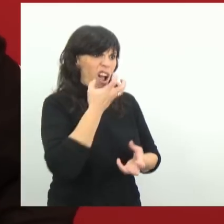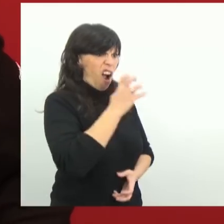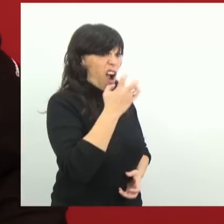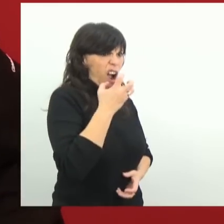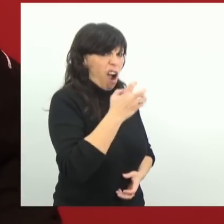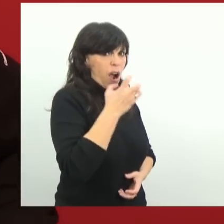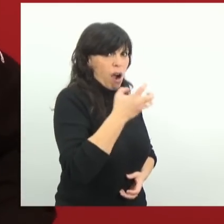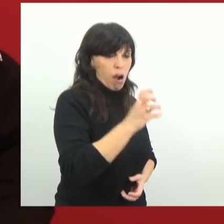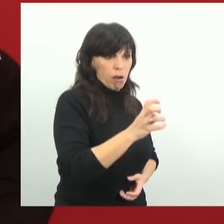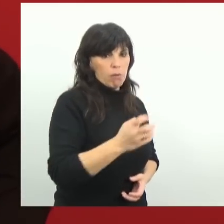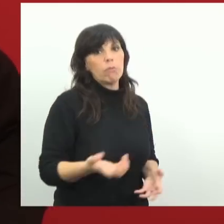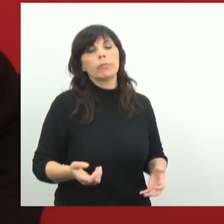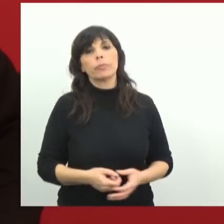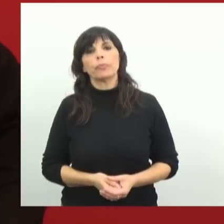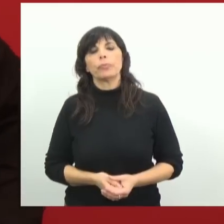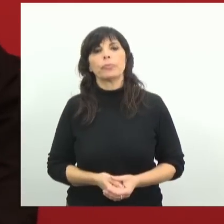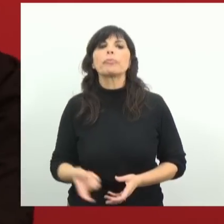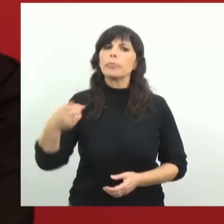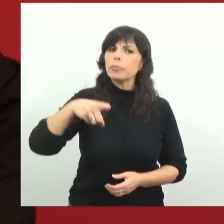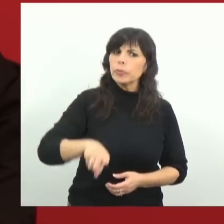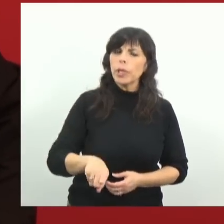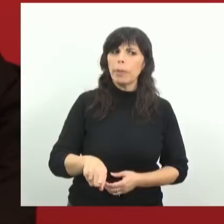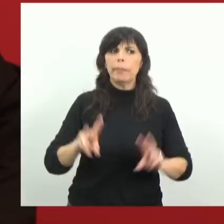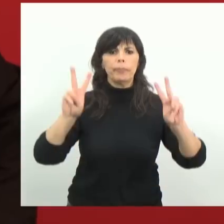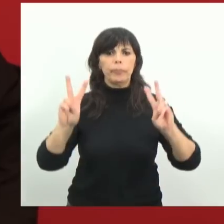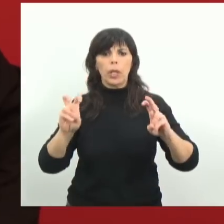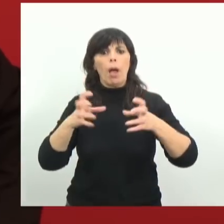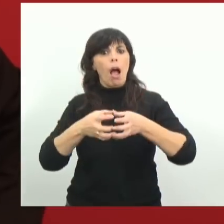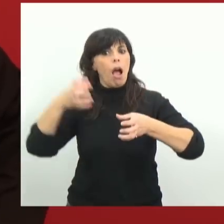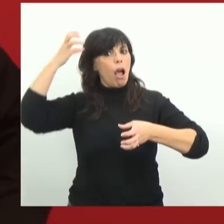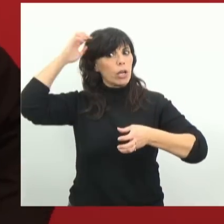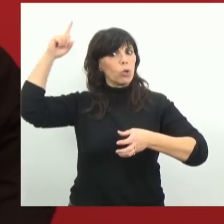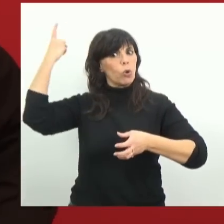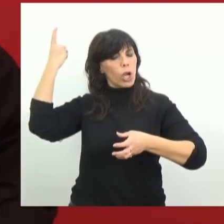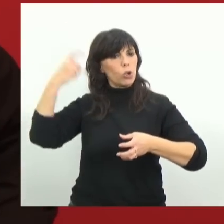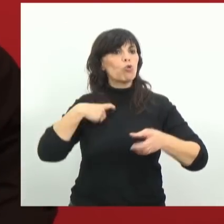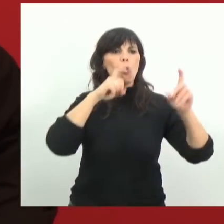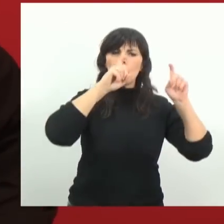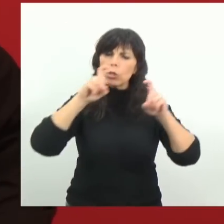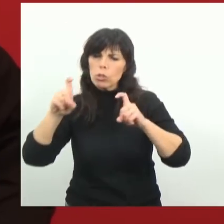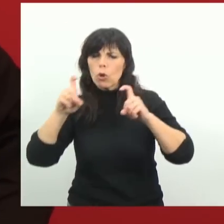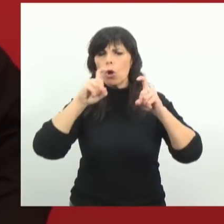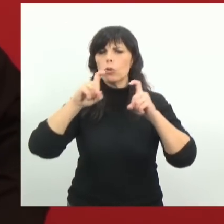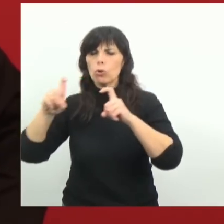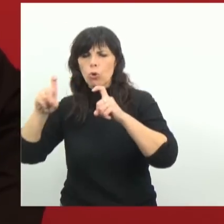Y también, cuando empecé a hablar del reino de Dios y de la gracia,